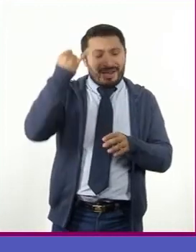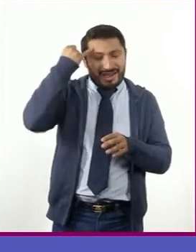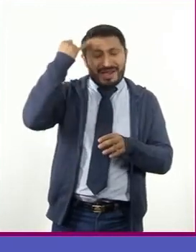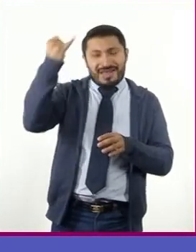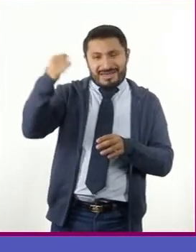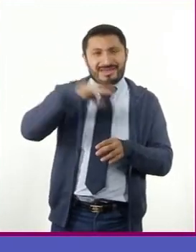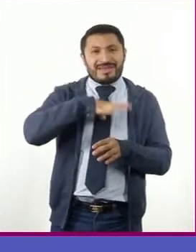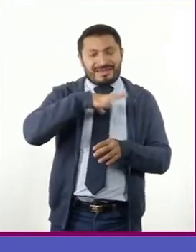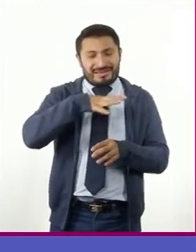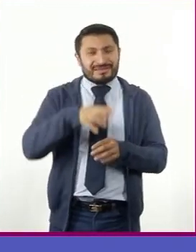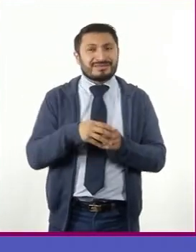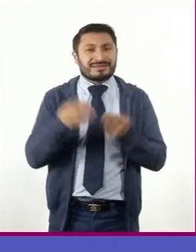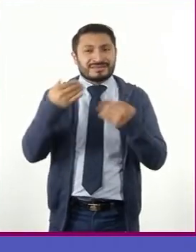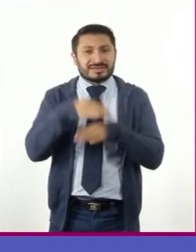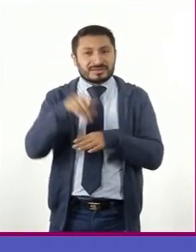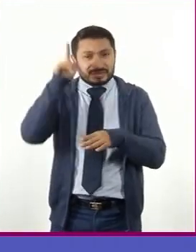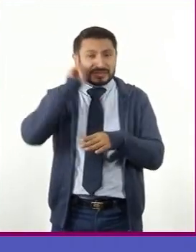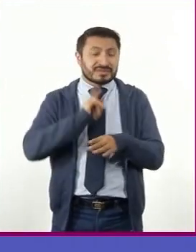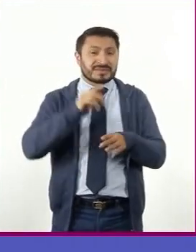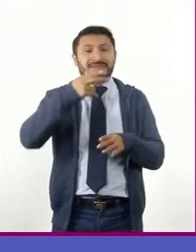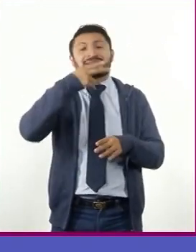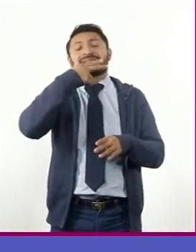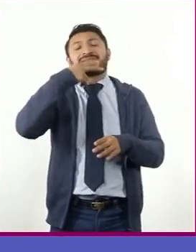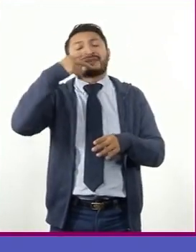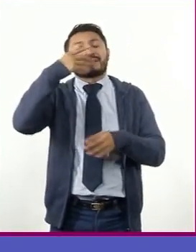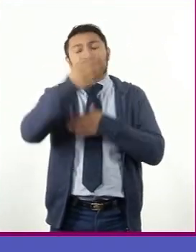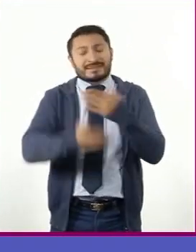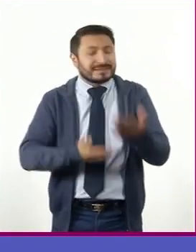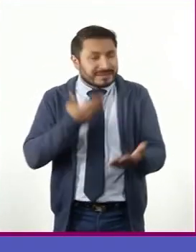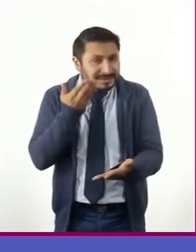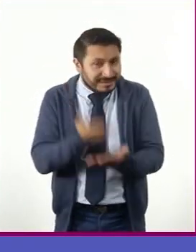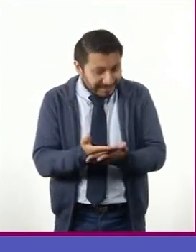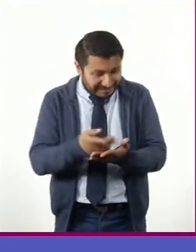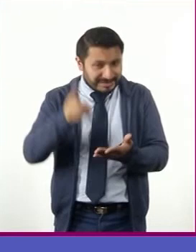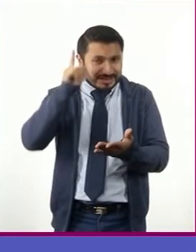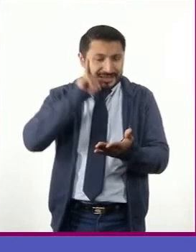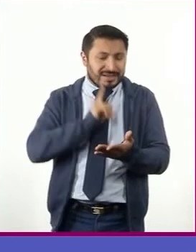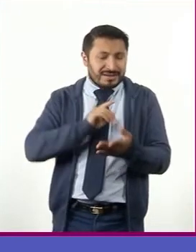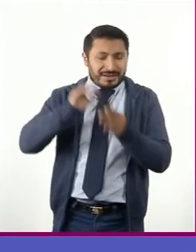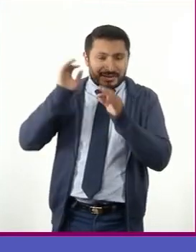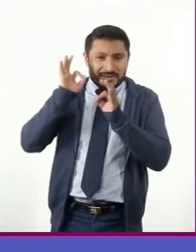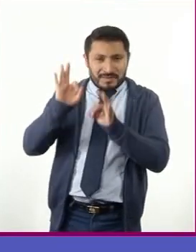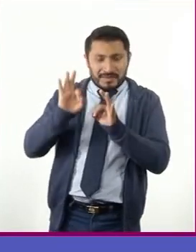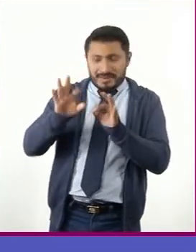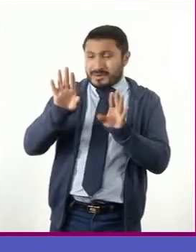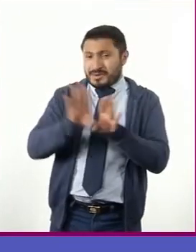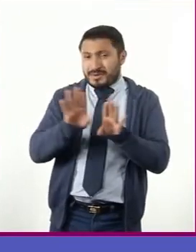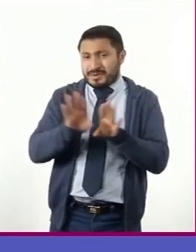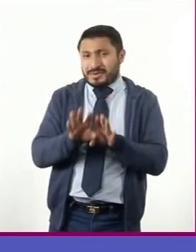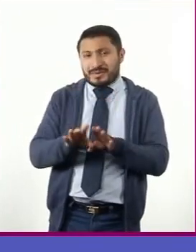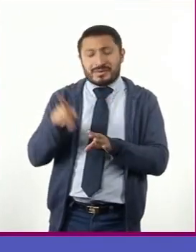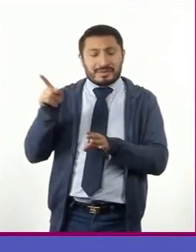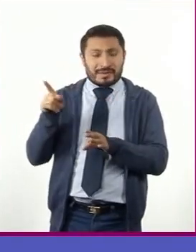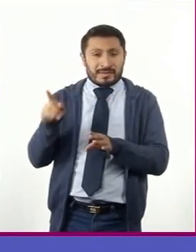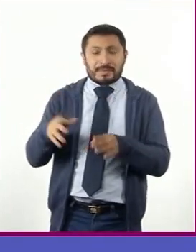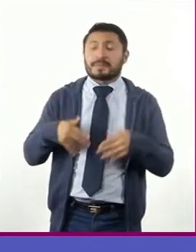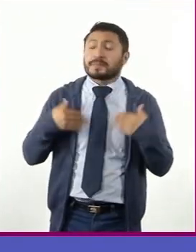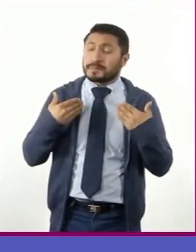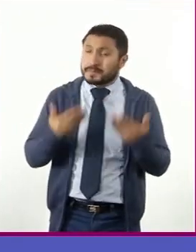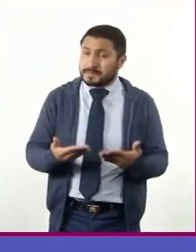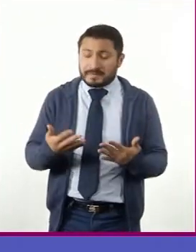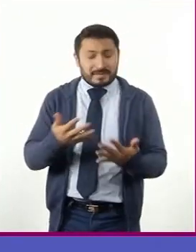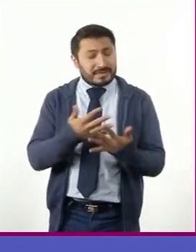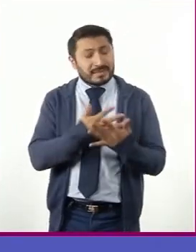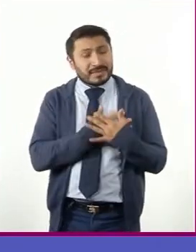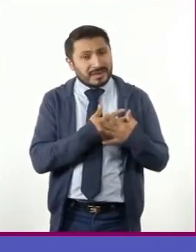esta concepción de la mujer como dama cortés, donde a la mujer se le consideraba como la depositaria del